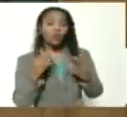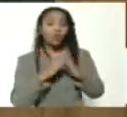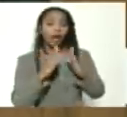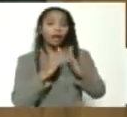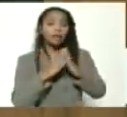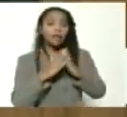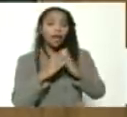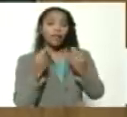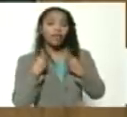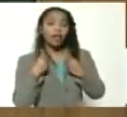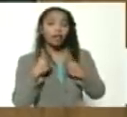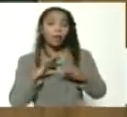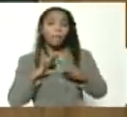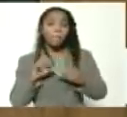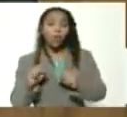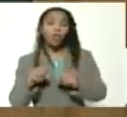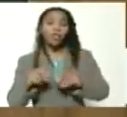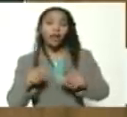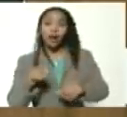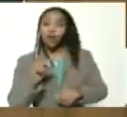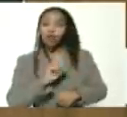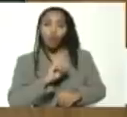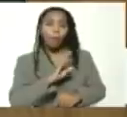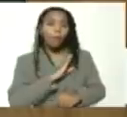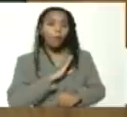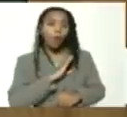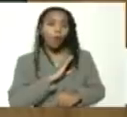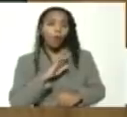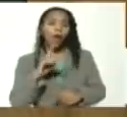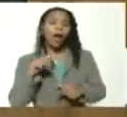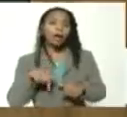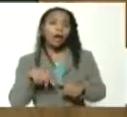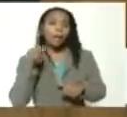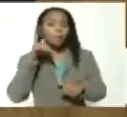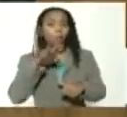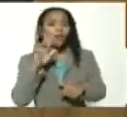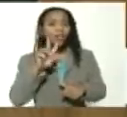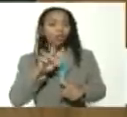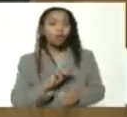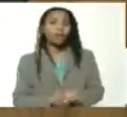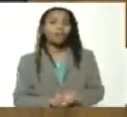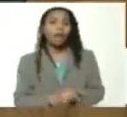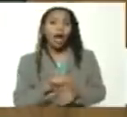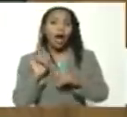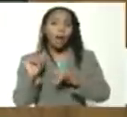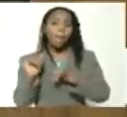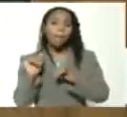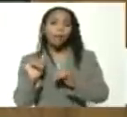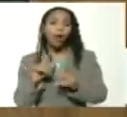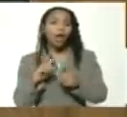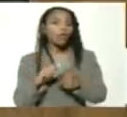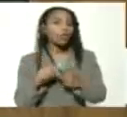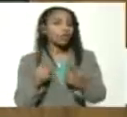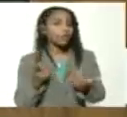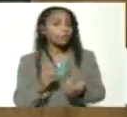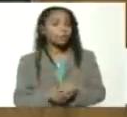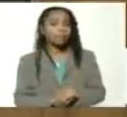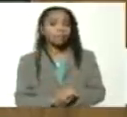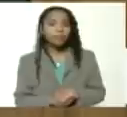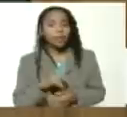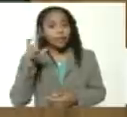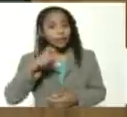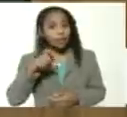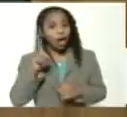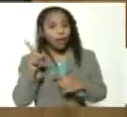por asalto tierras que no les pertenecen, sino les pertenecen ¿a quién? Al pueblo, a ellos mismos. Entonces, es necesaria